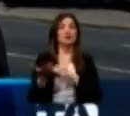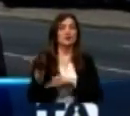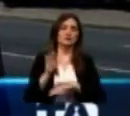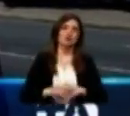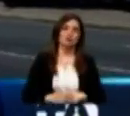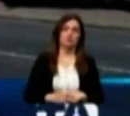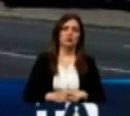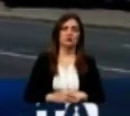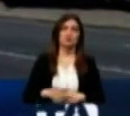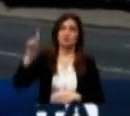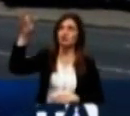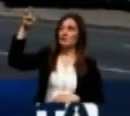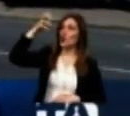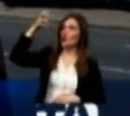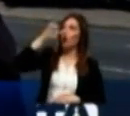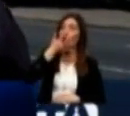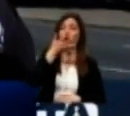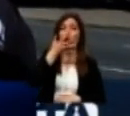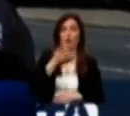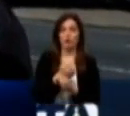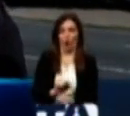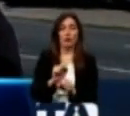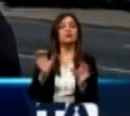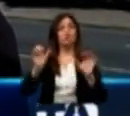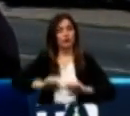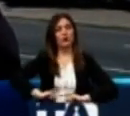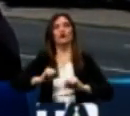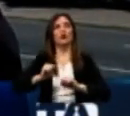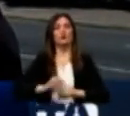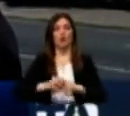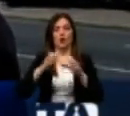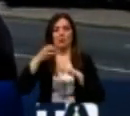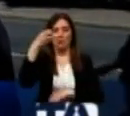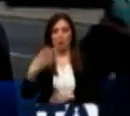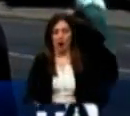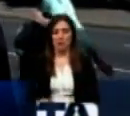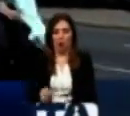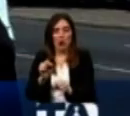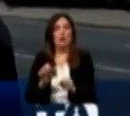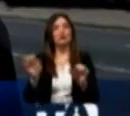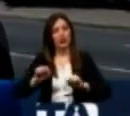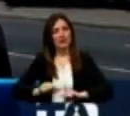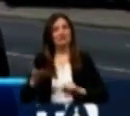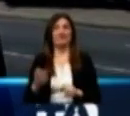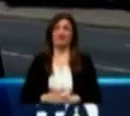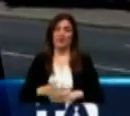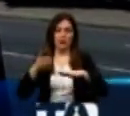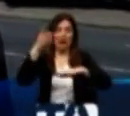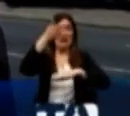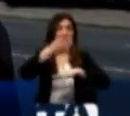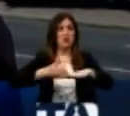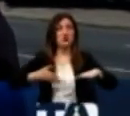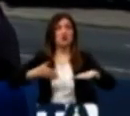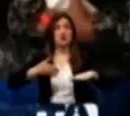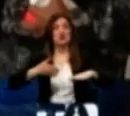únicamente, inclusive con el calor que estamos sufriendo estos días en la ciudad de Quito, con el golpe, con la fricción, lo que puede ocasionar accidentes, tanto en el momento de almacenar